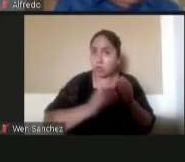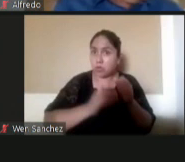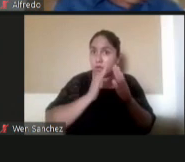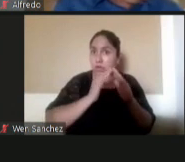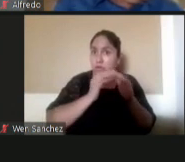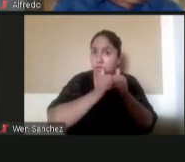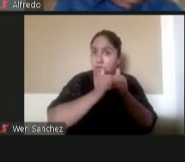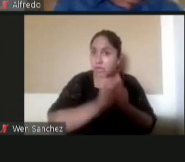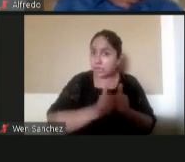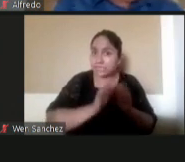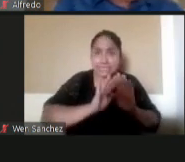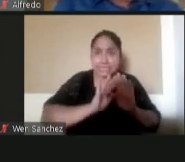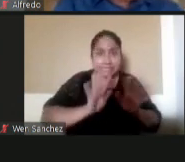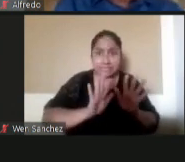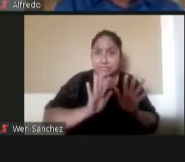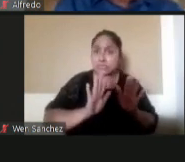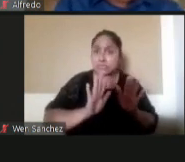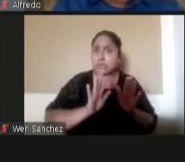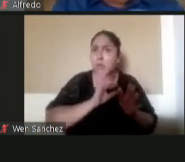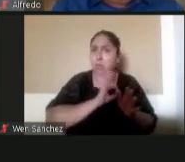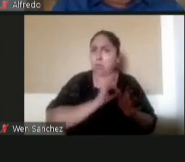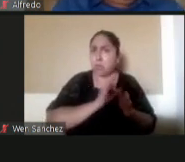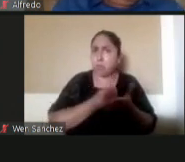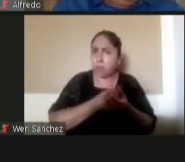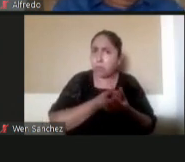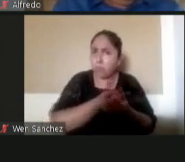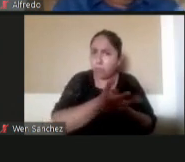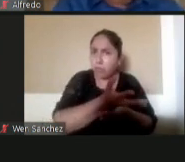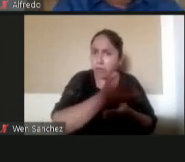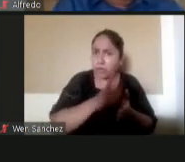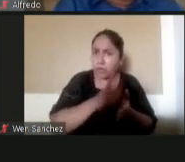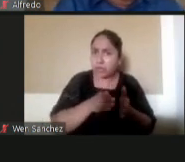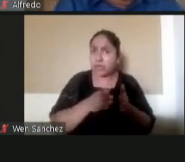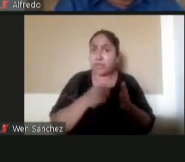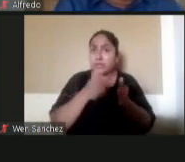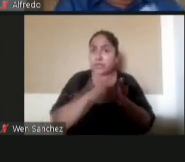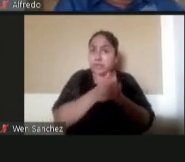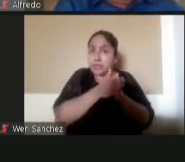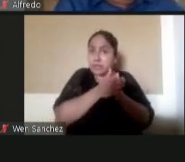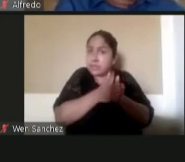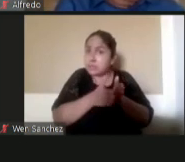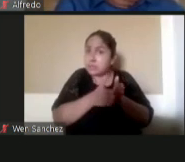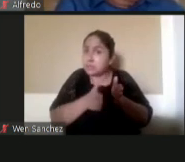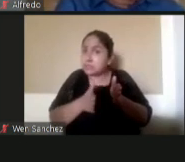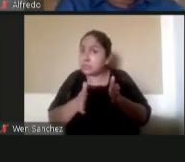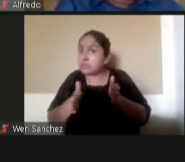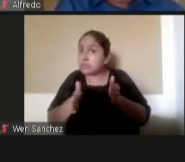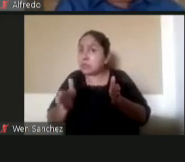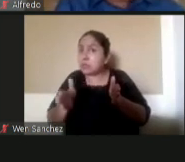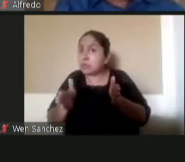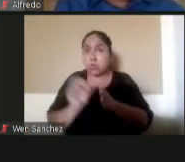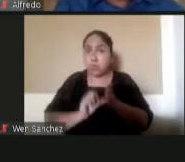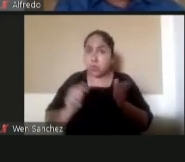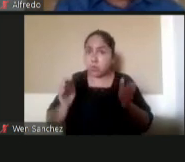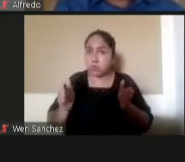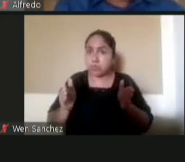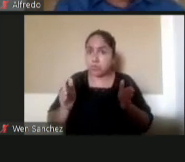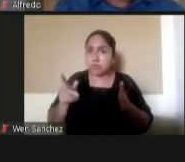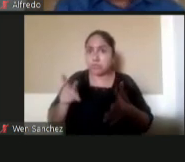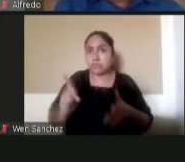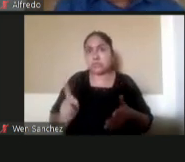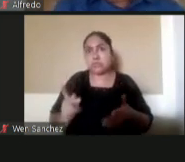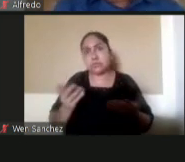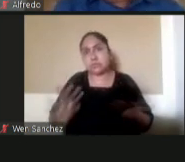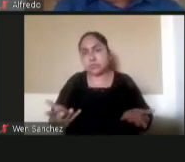por motivos del coronavirus. No obstante lo anterior, como todos somos conocedores, se determinó una nueva medida por parte de